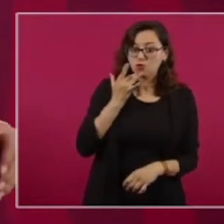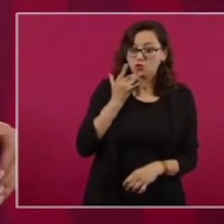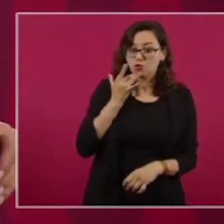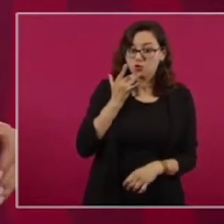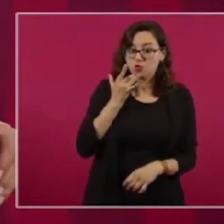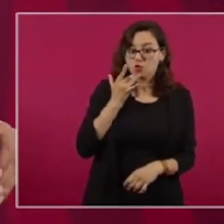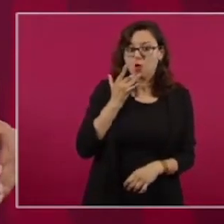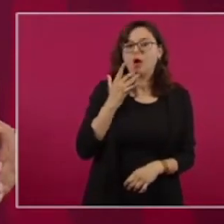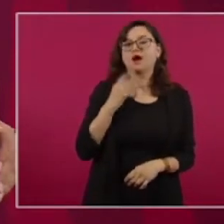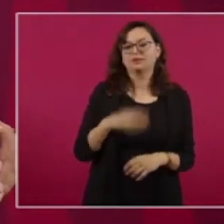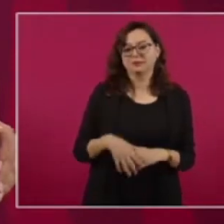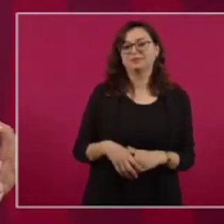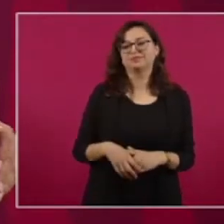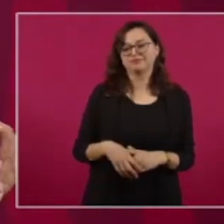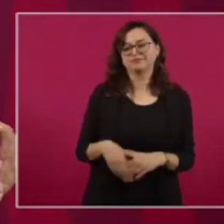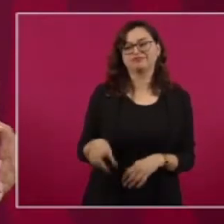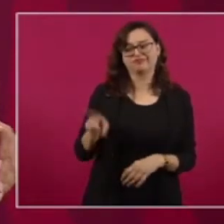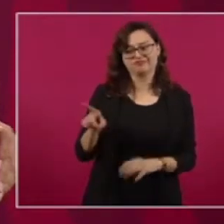si